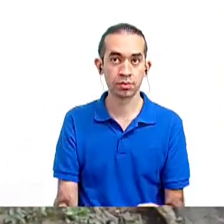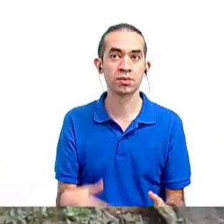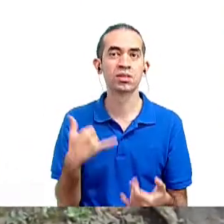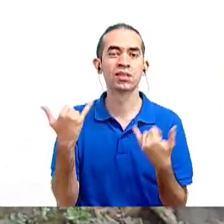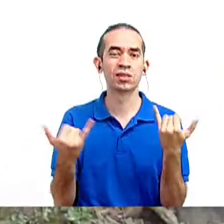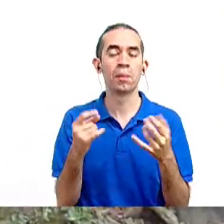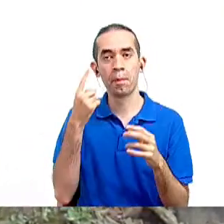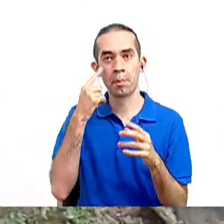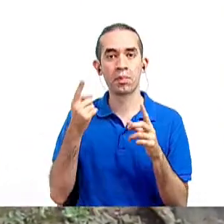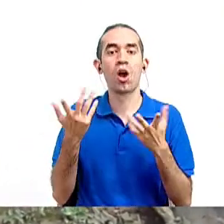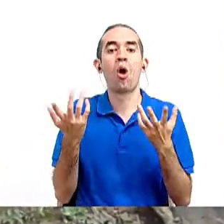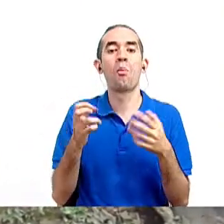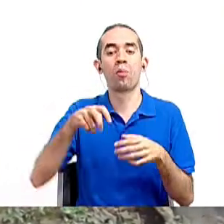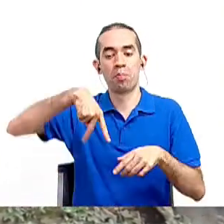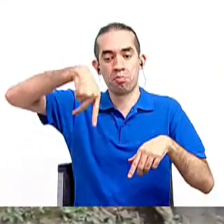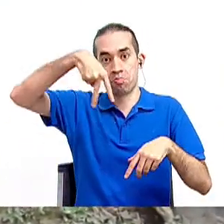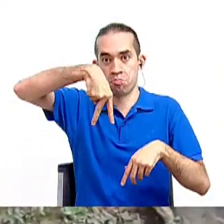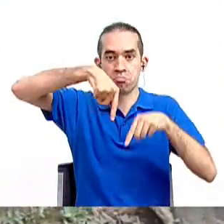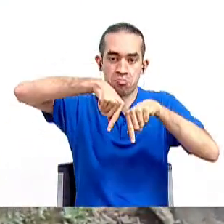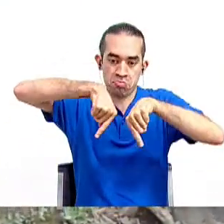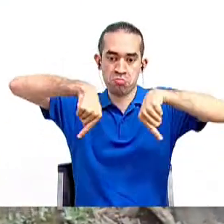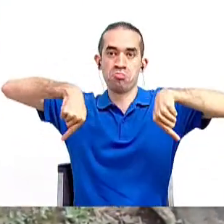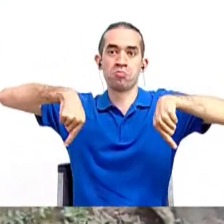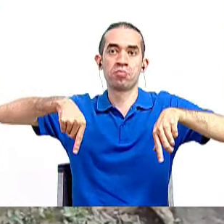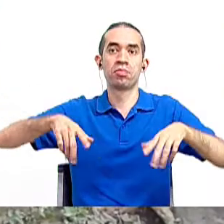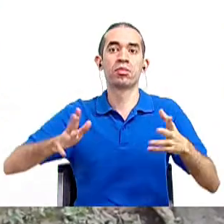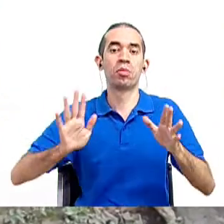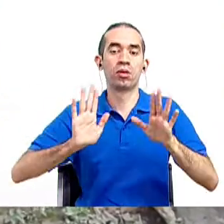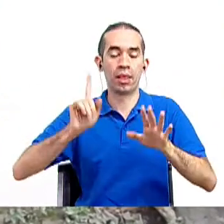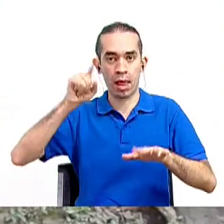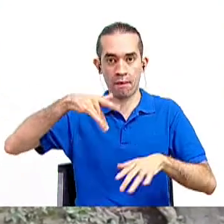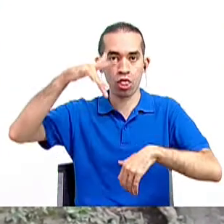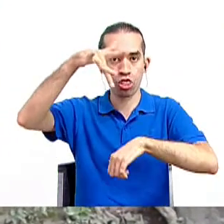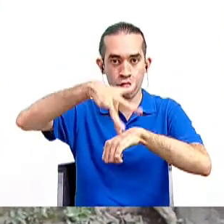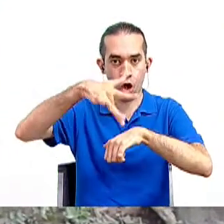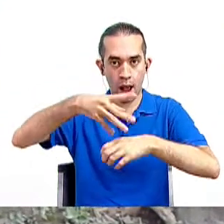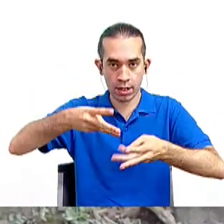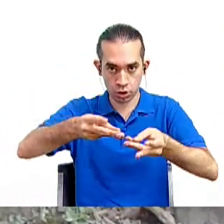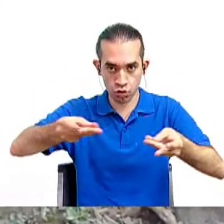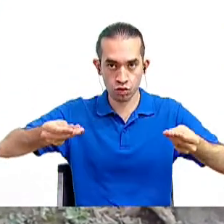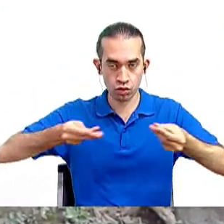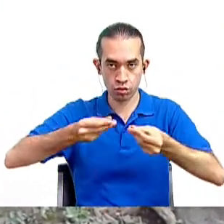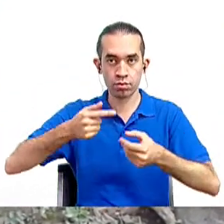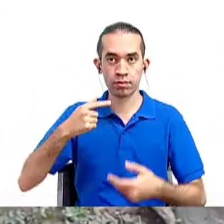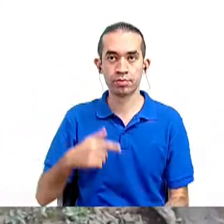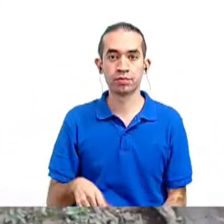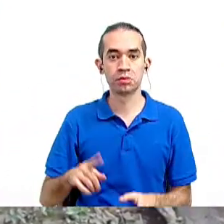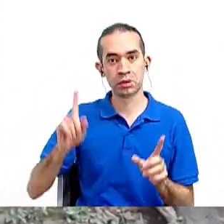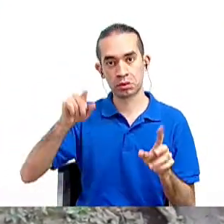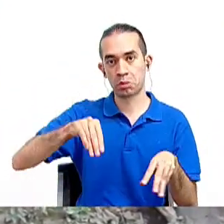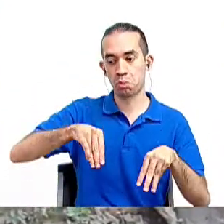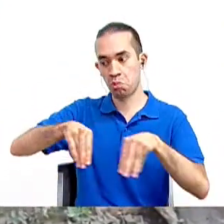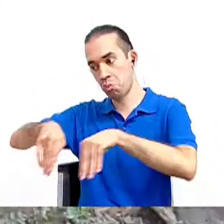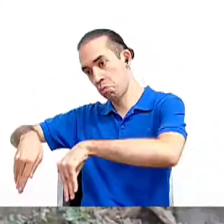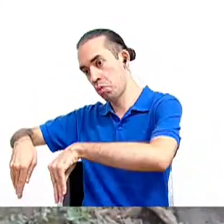estirarnos así. Abrimos un poco las piernas. Bajamos hasta el suelo. Ahora de un lado.